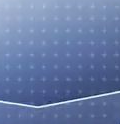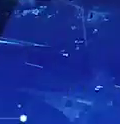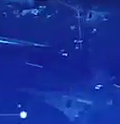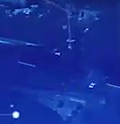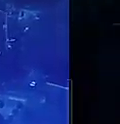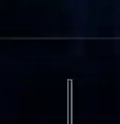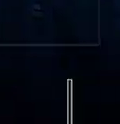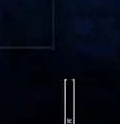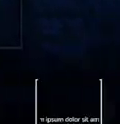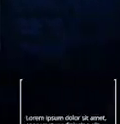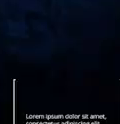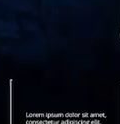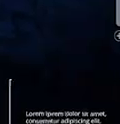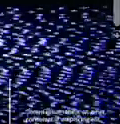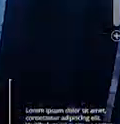próxima